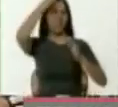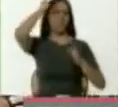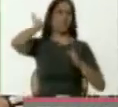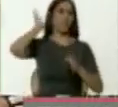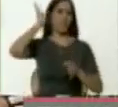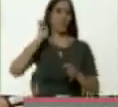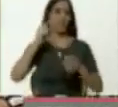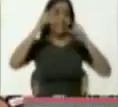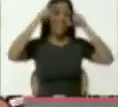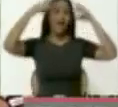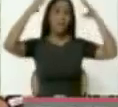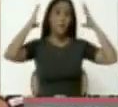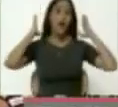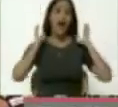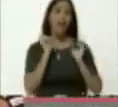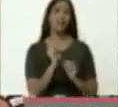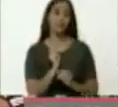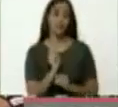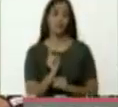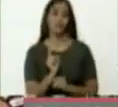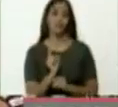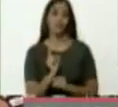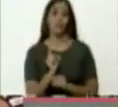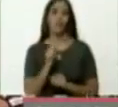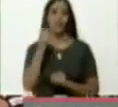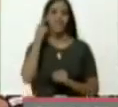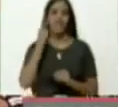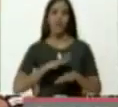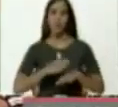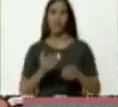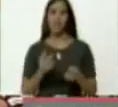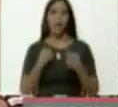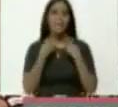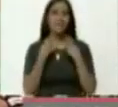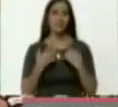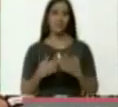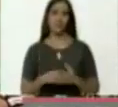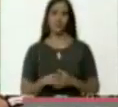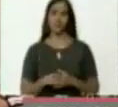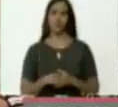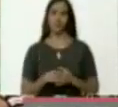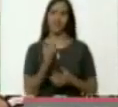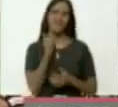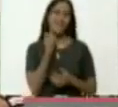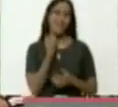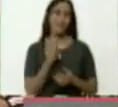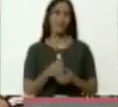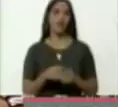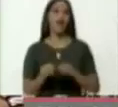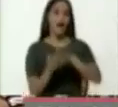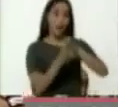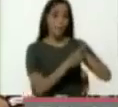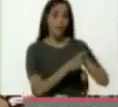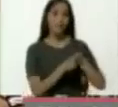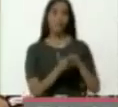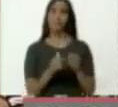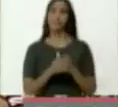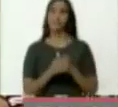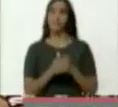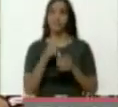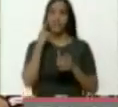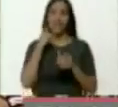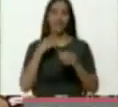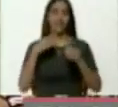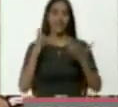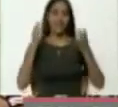Ramos Alú. Ajá. Ustedes saben por qué estaba perdido, ¿no? Está enfermo. Aparte que está enfermo, se metió. Tú sabes que Walt